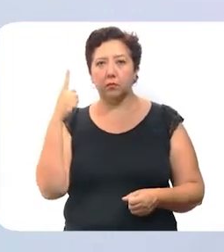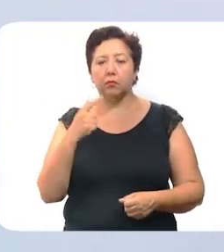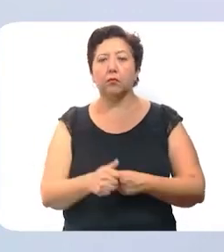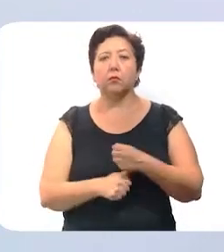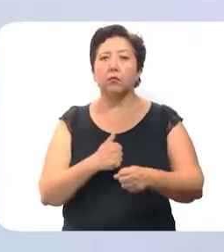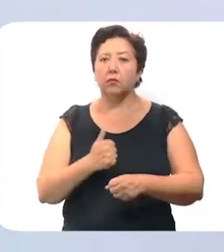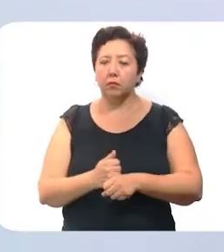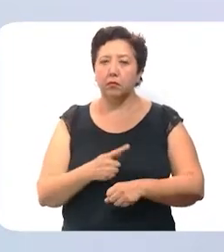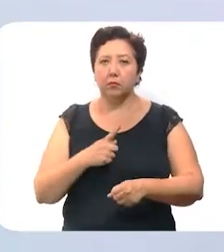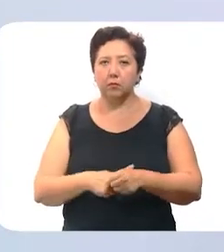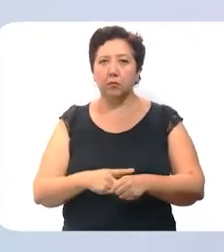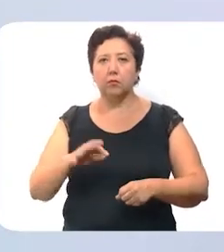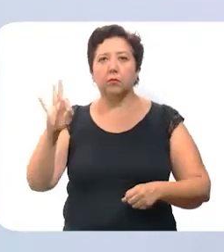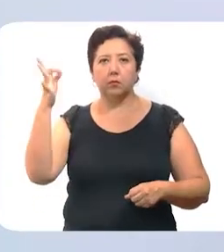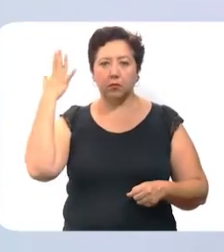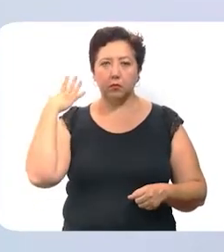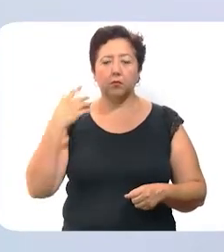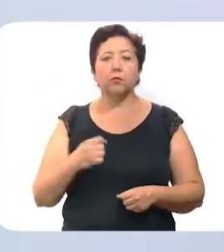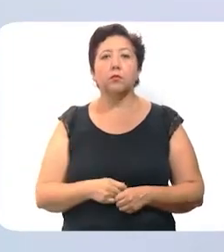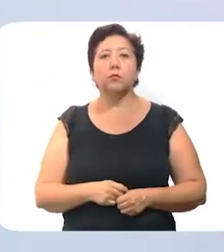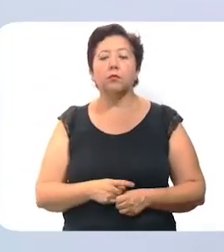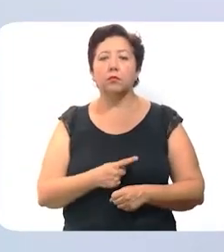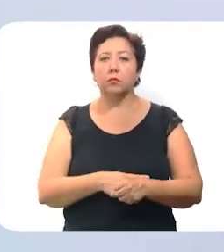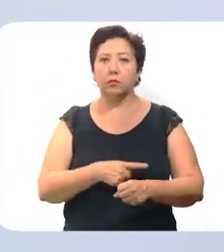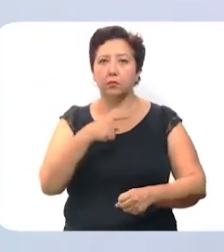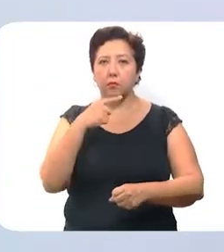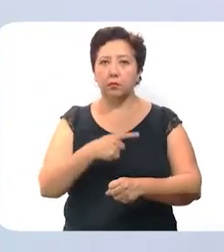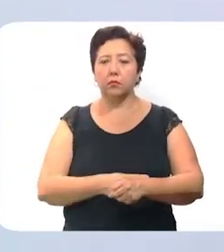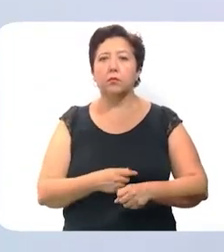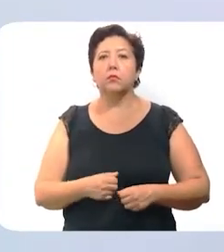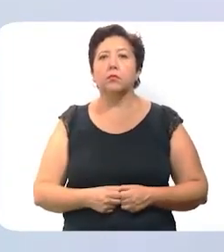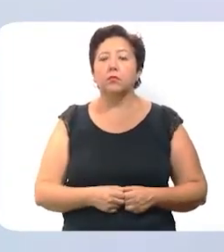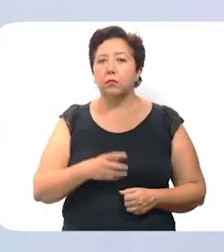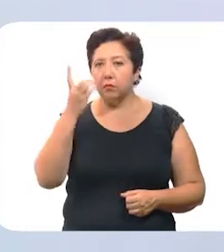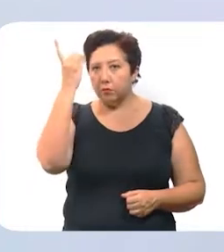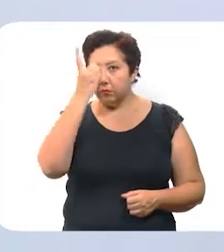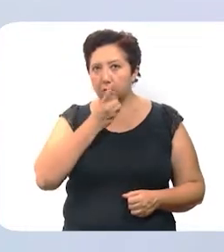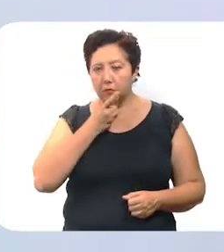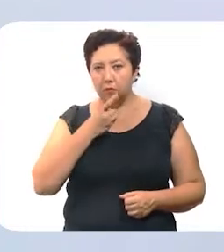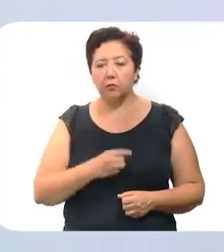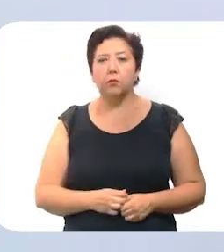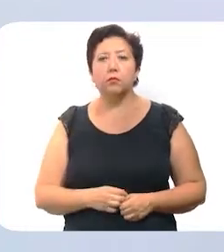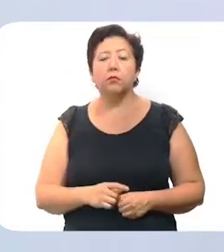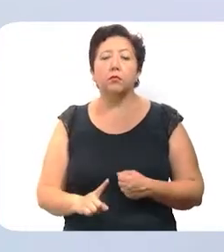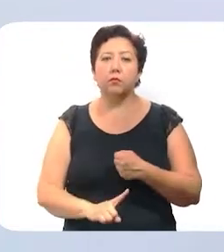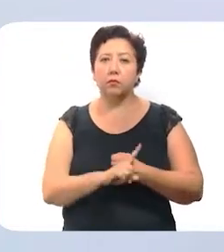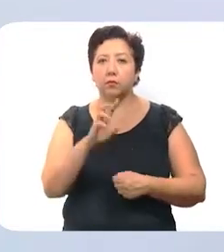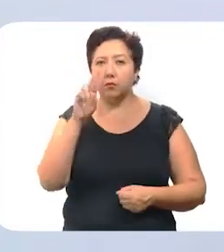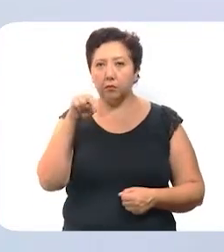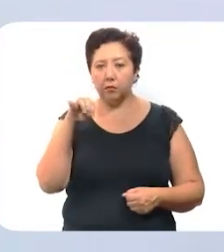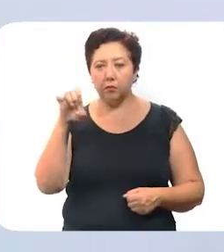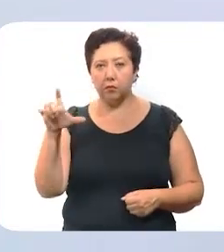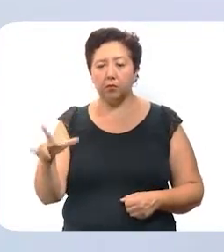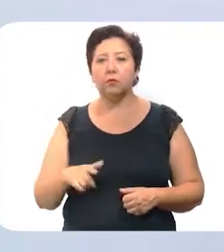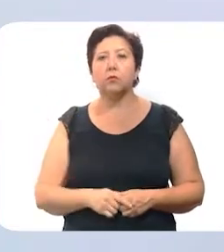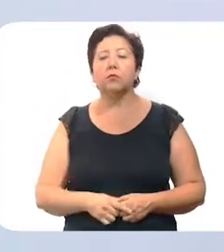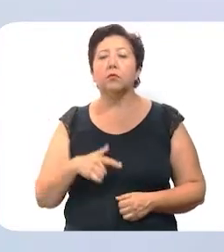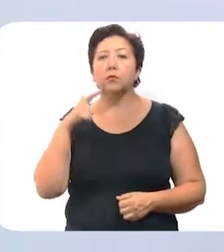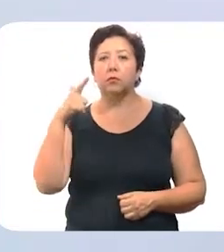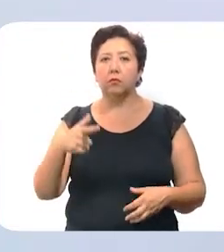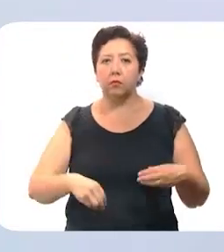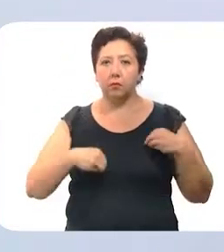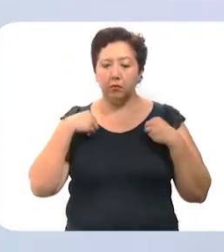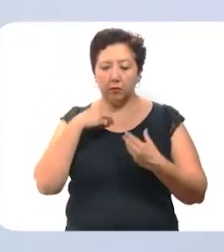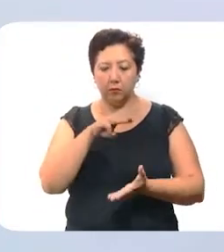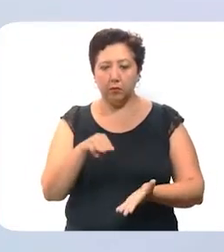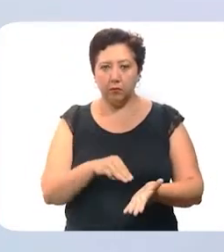81 años. Sus principales enfermedades fueron hipertensión arterial sistémica, diabetes mellitus e insuficiencia renal crónica. 7